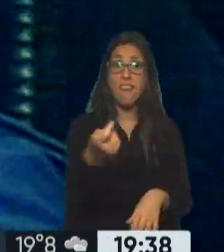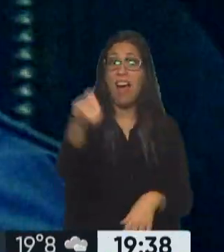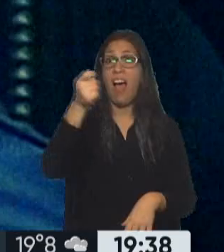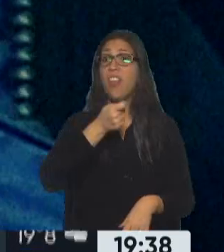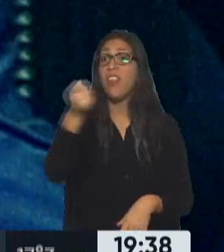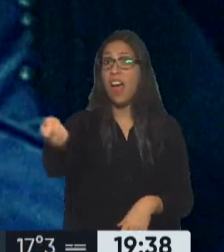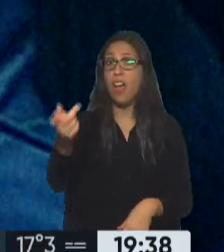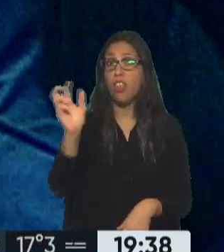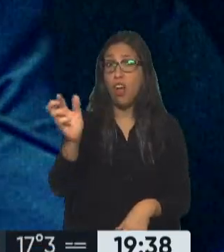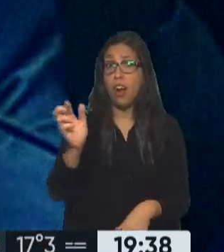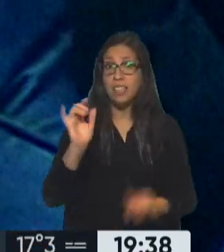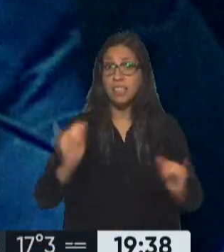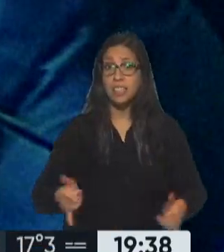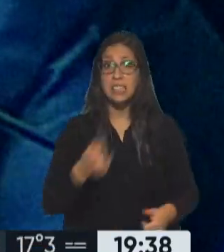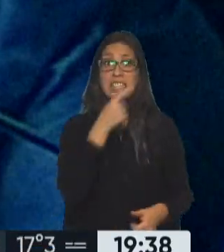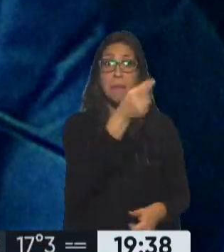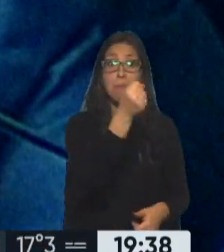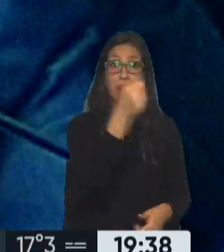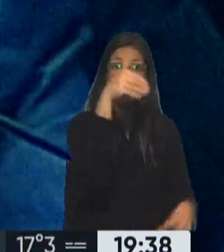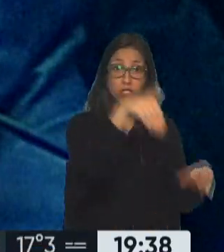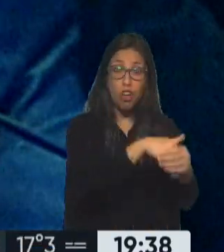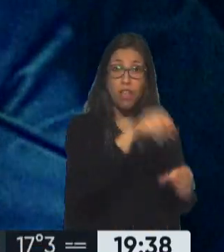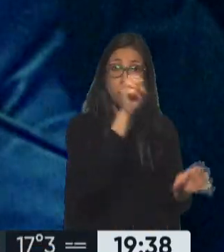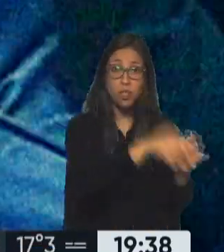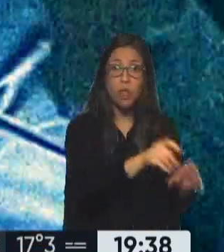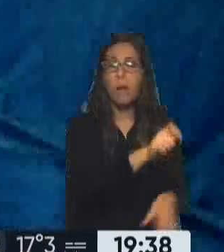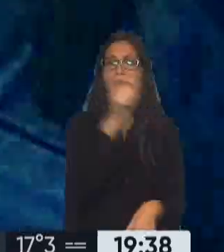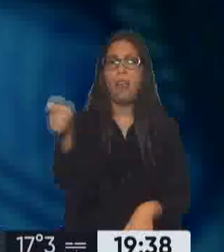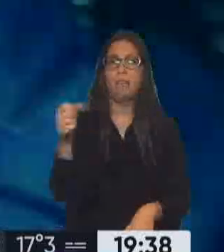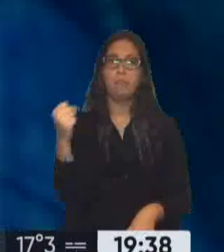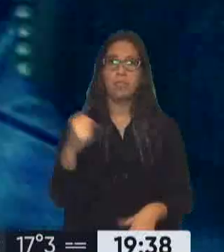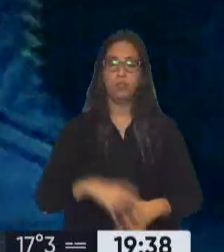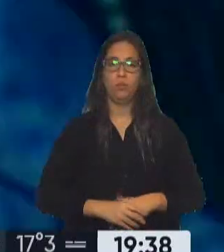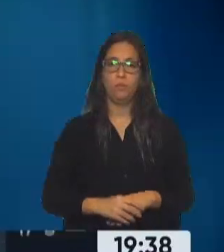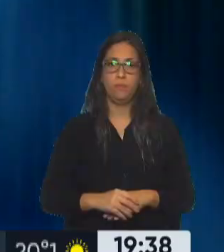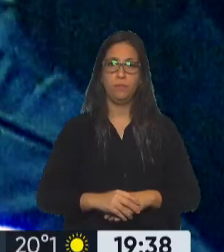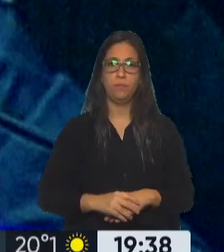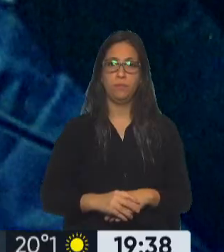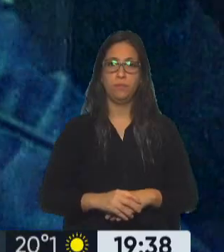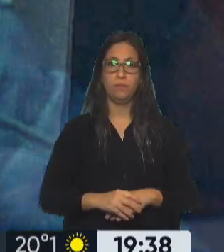dólares. El que depositó pesos recibirá pesos.